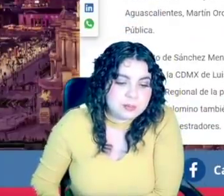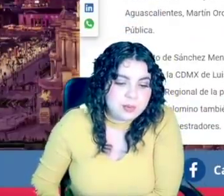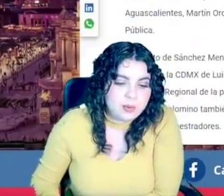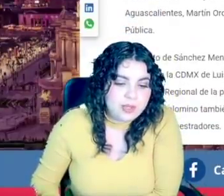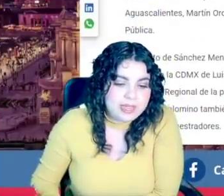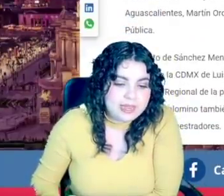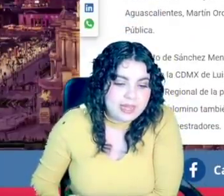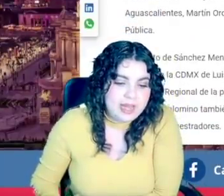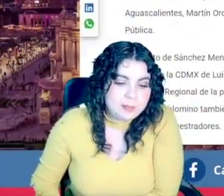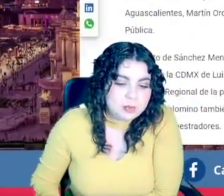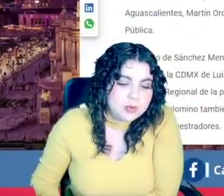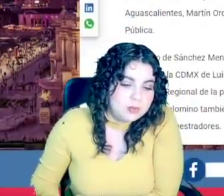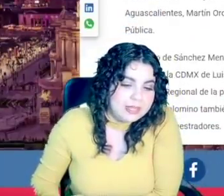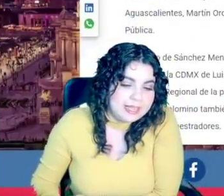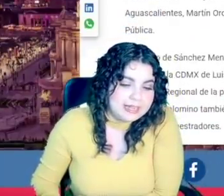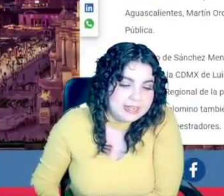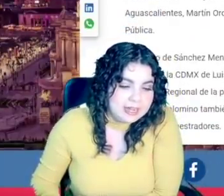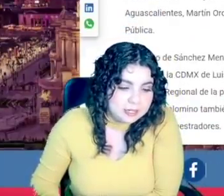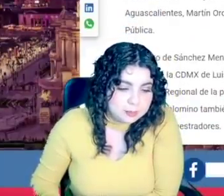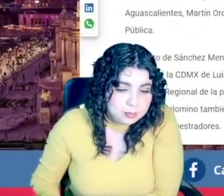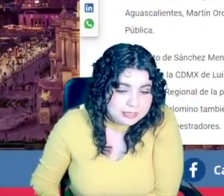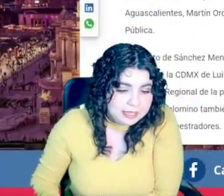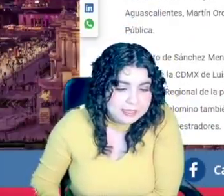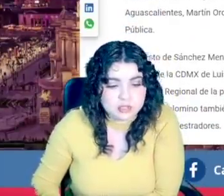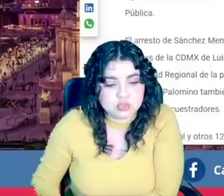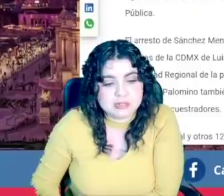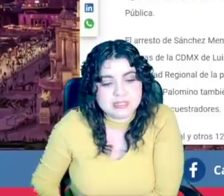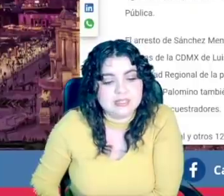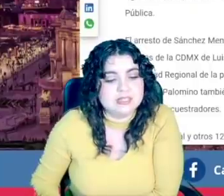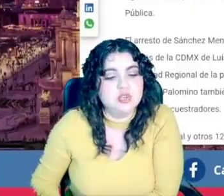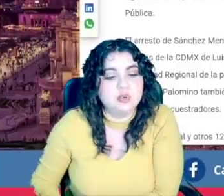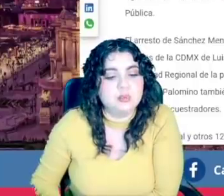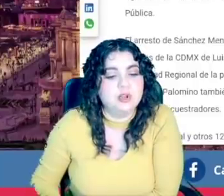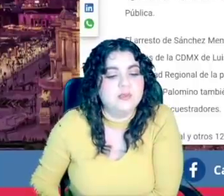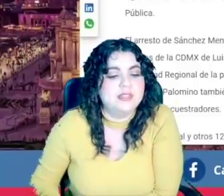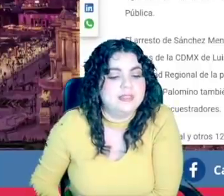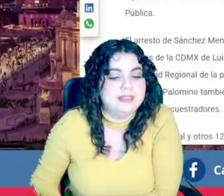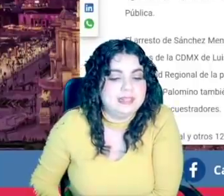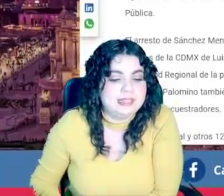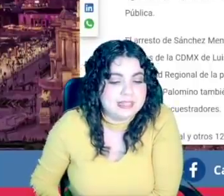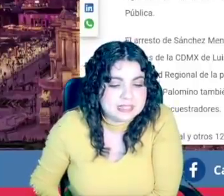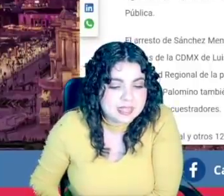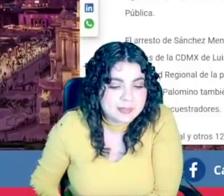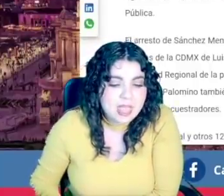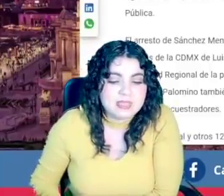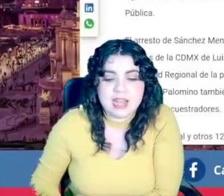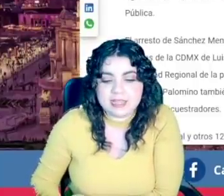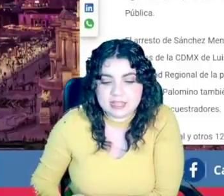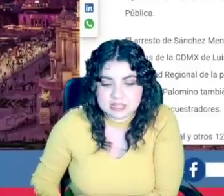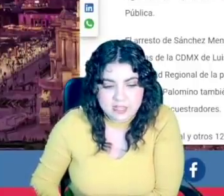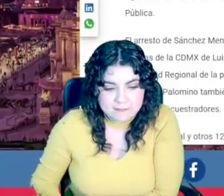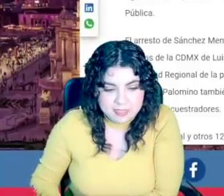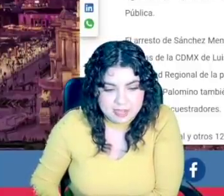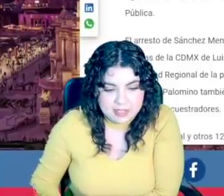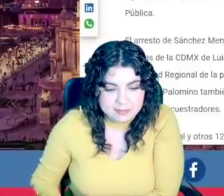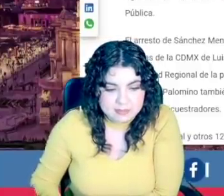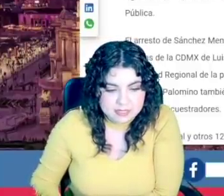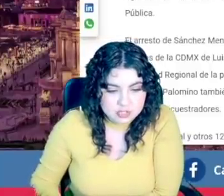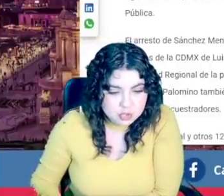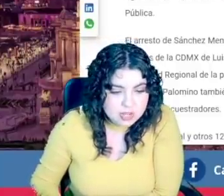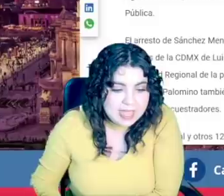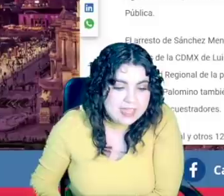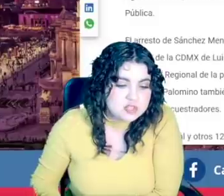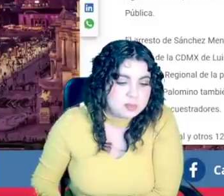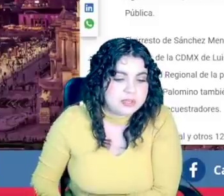se formó en la Procuraduría General de la República y en 2007 se incorporó a la Unidad de Inteligencia de la Agencia Federal de